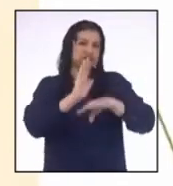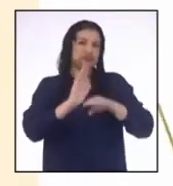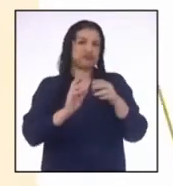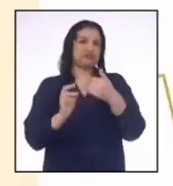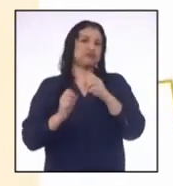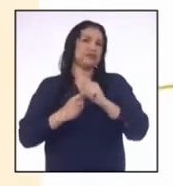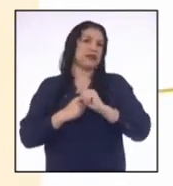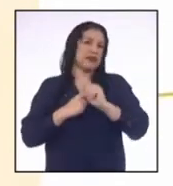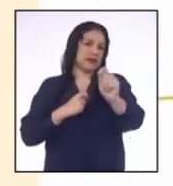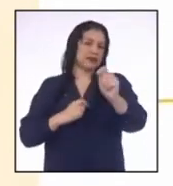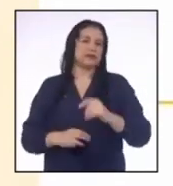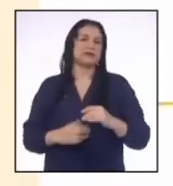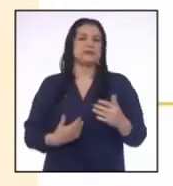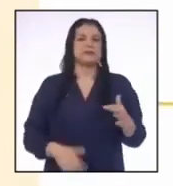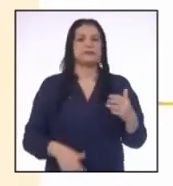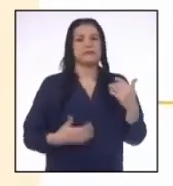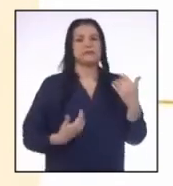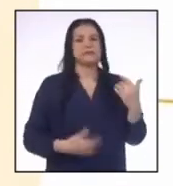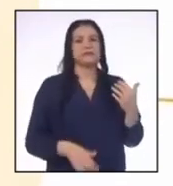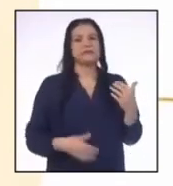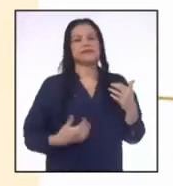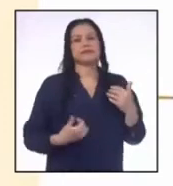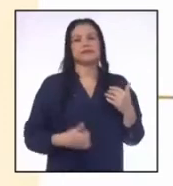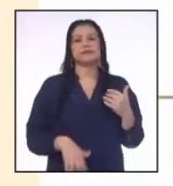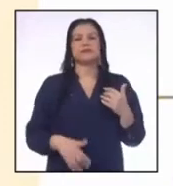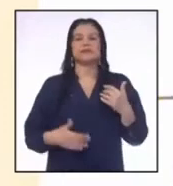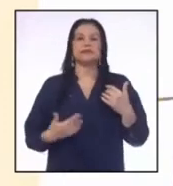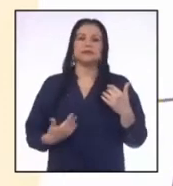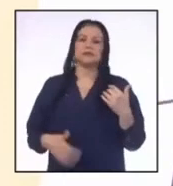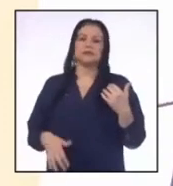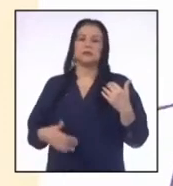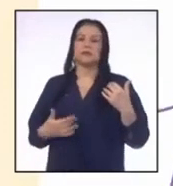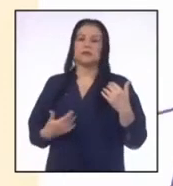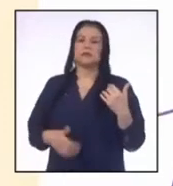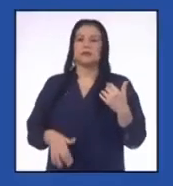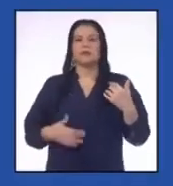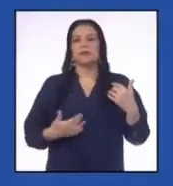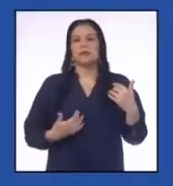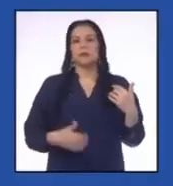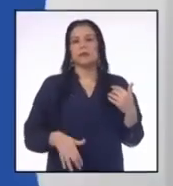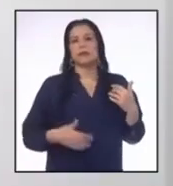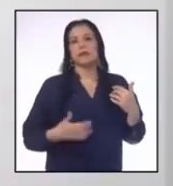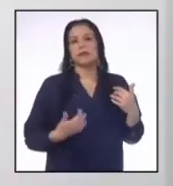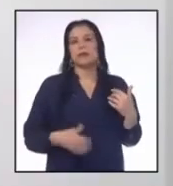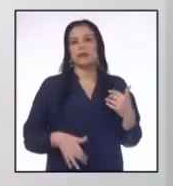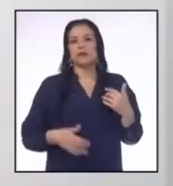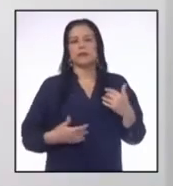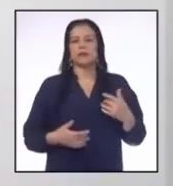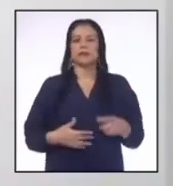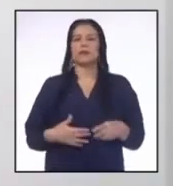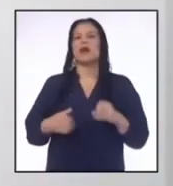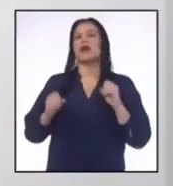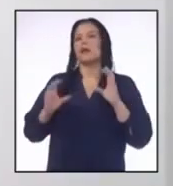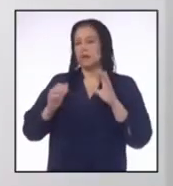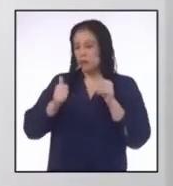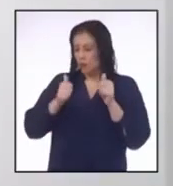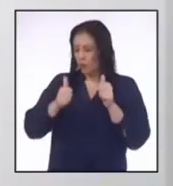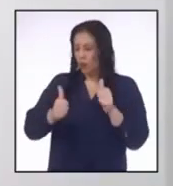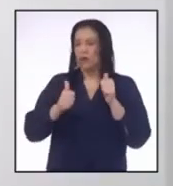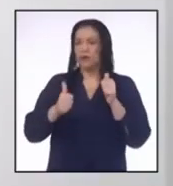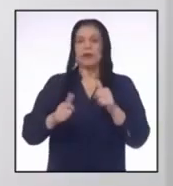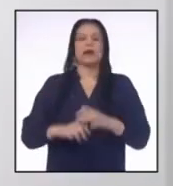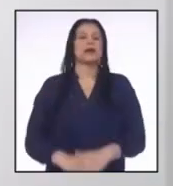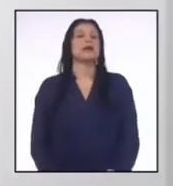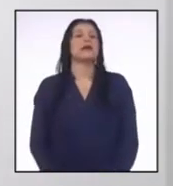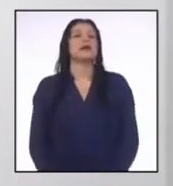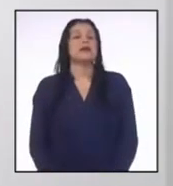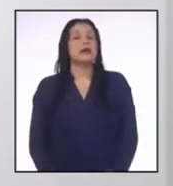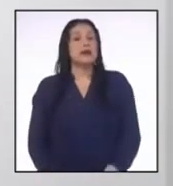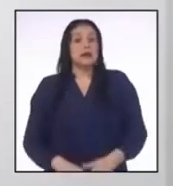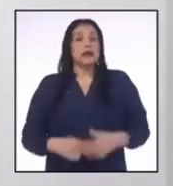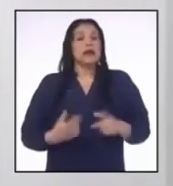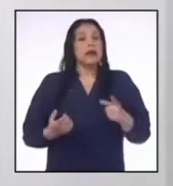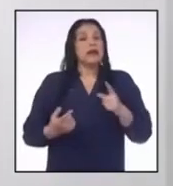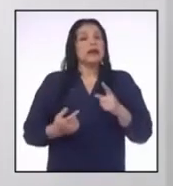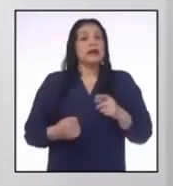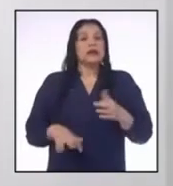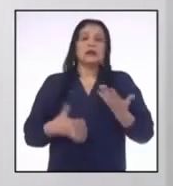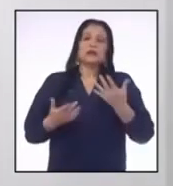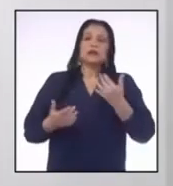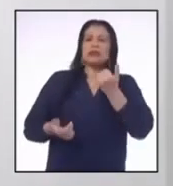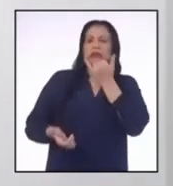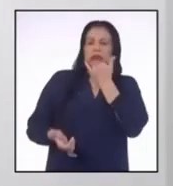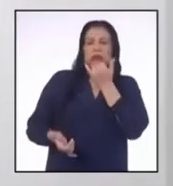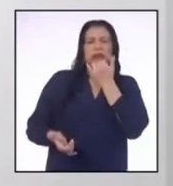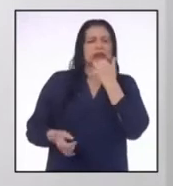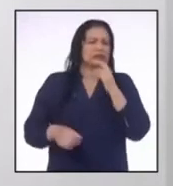Vamos Vamos bien, Junior. Es una falta